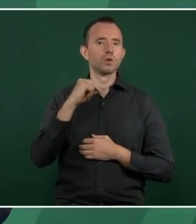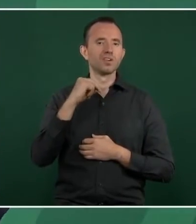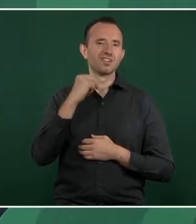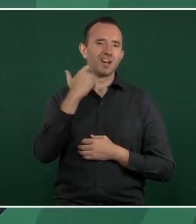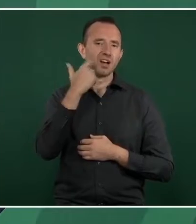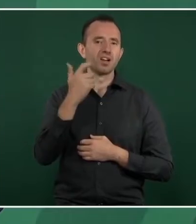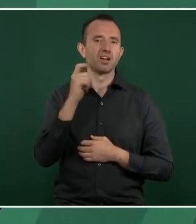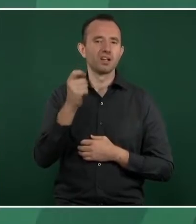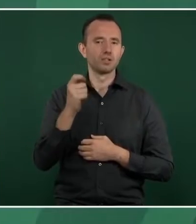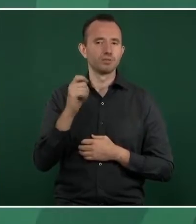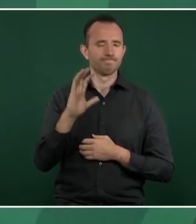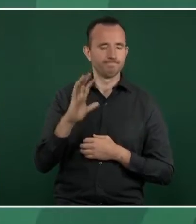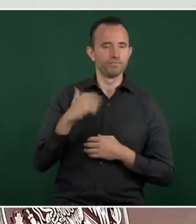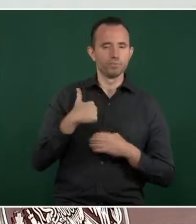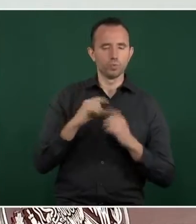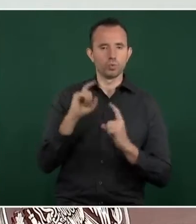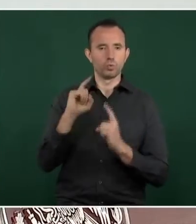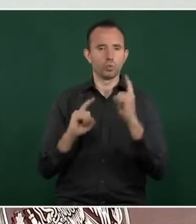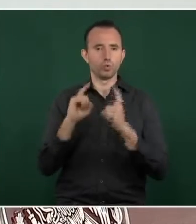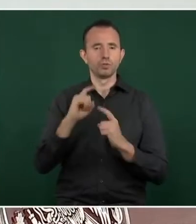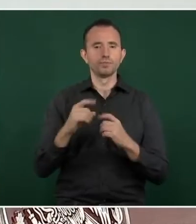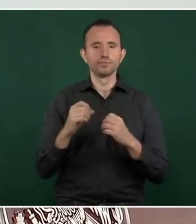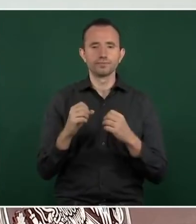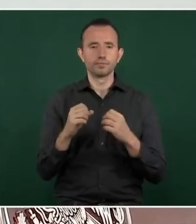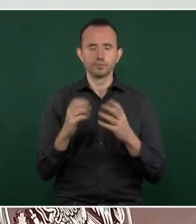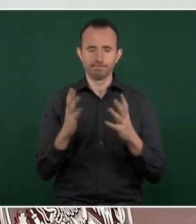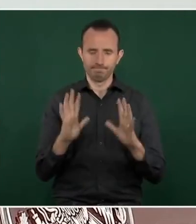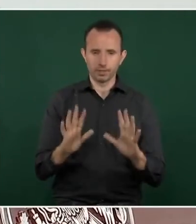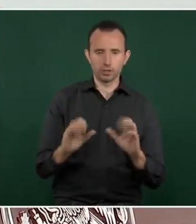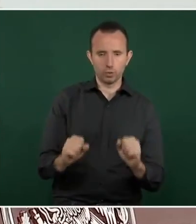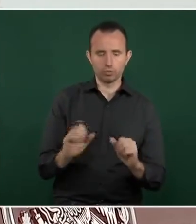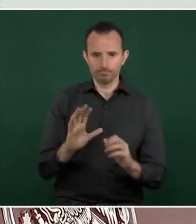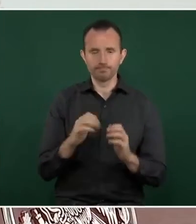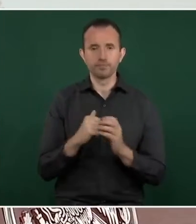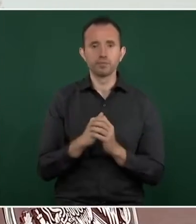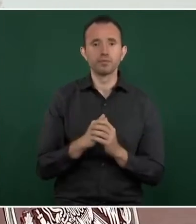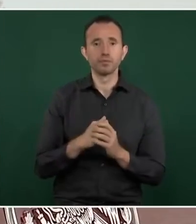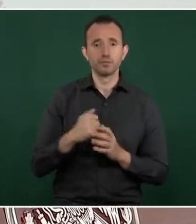tampoco lo afirmaron, es de que se les entreguen